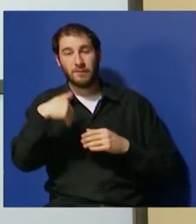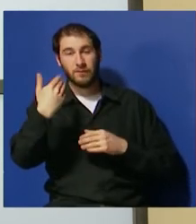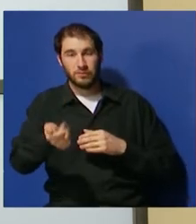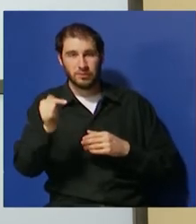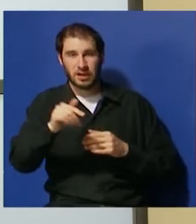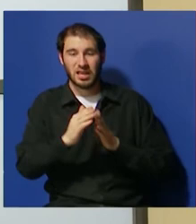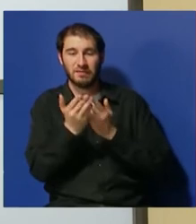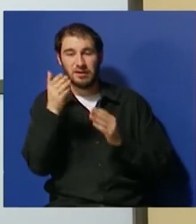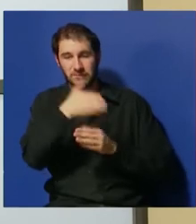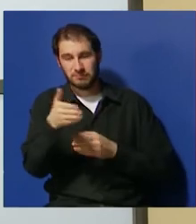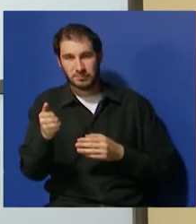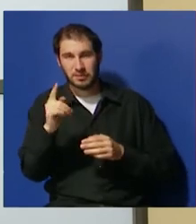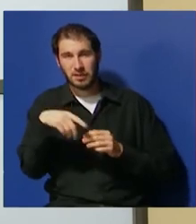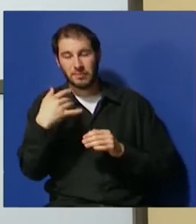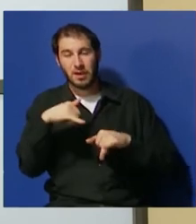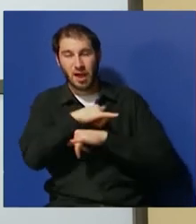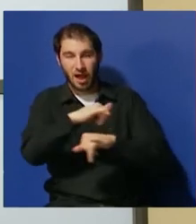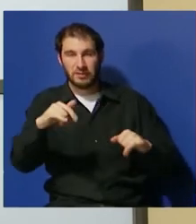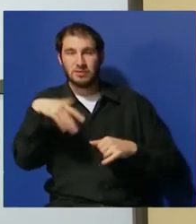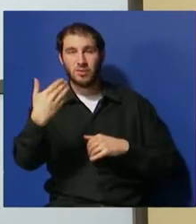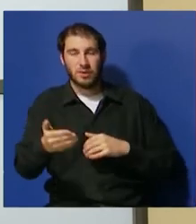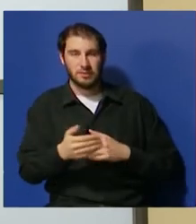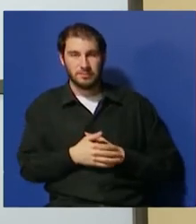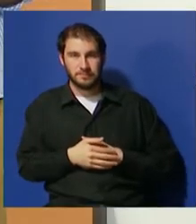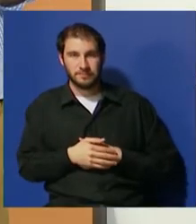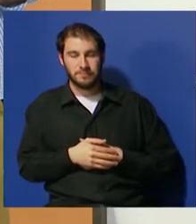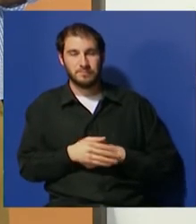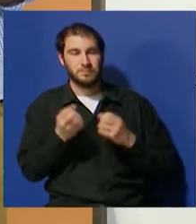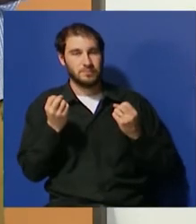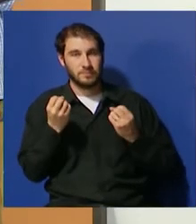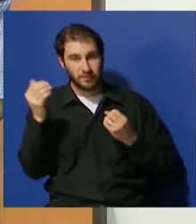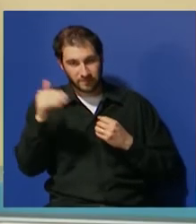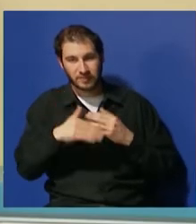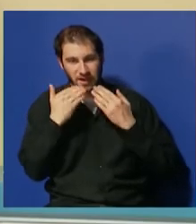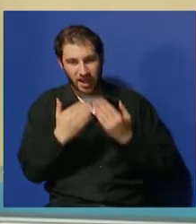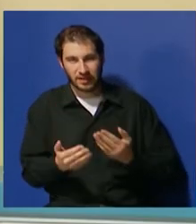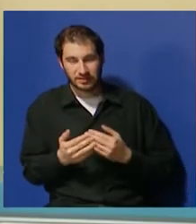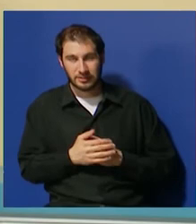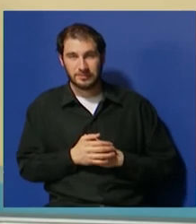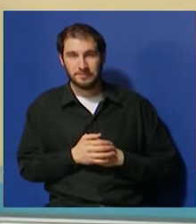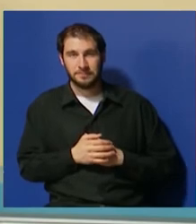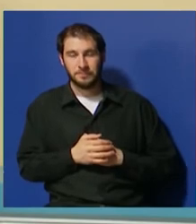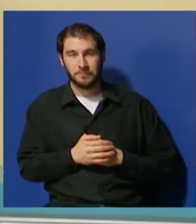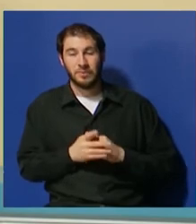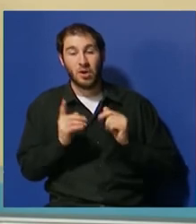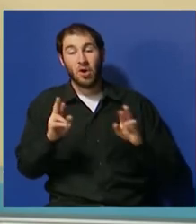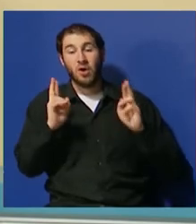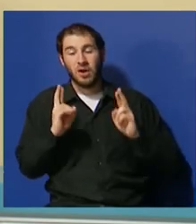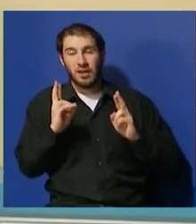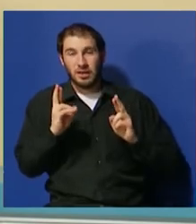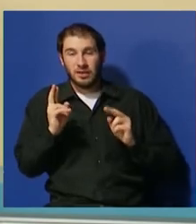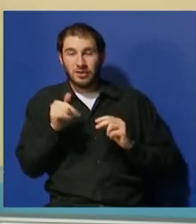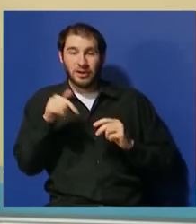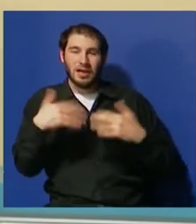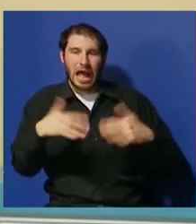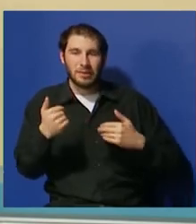estar en librerías. Ya lo vamos a anunciar cuando estemos. Buenísimo. Bueno, muchas gracias, Gonzalo, por estar con nosotros y esperemos que no te vamos a